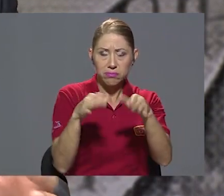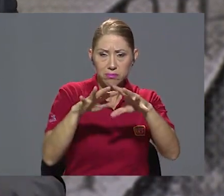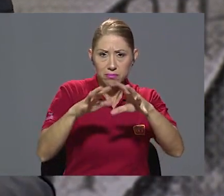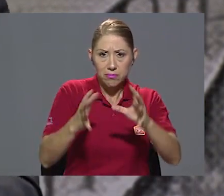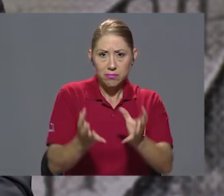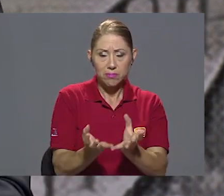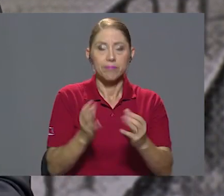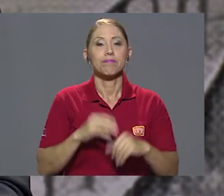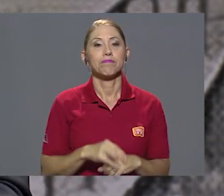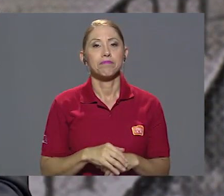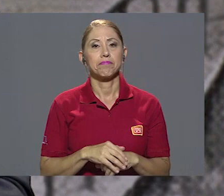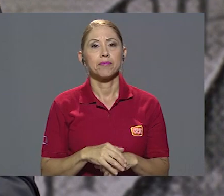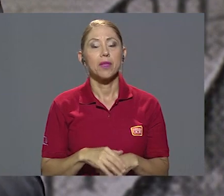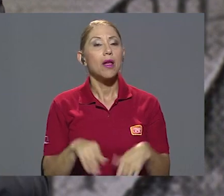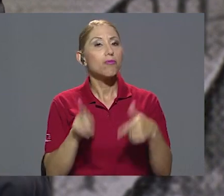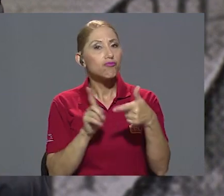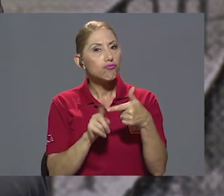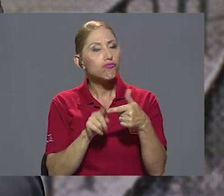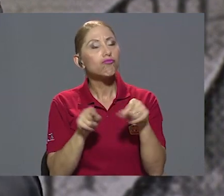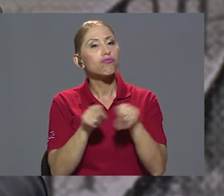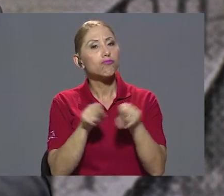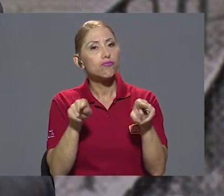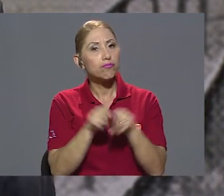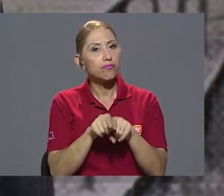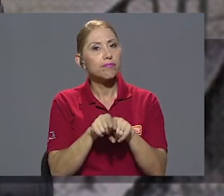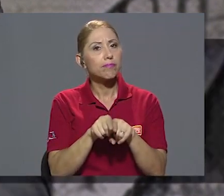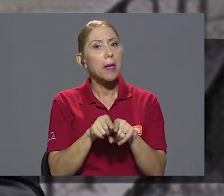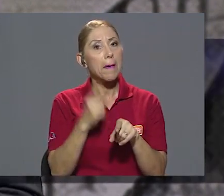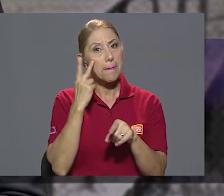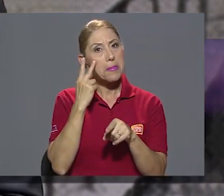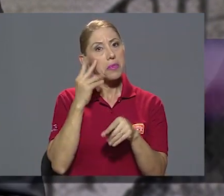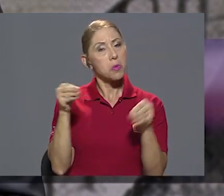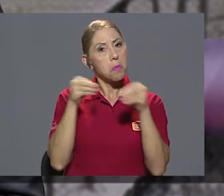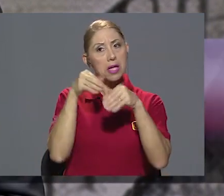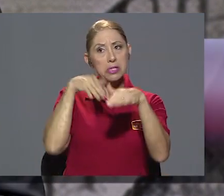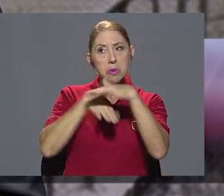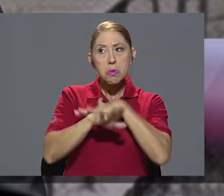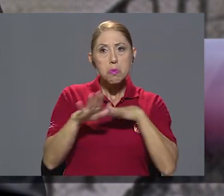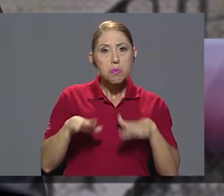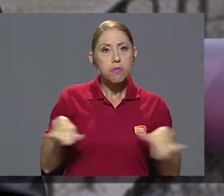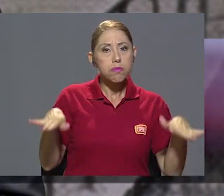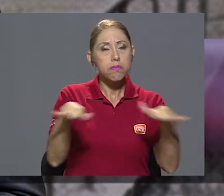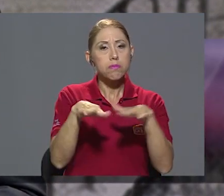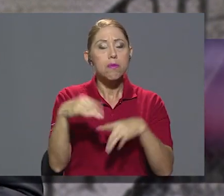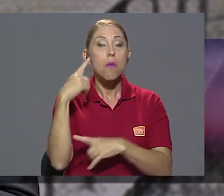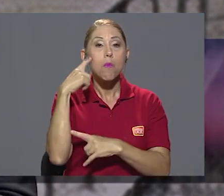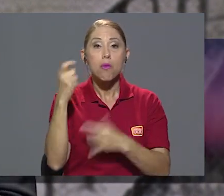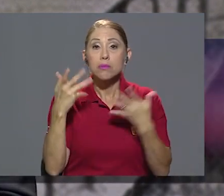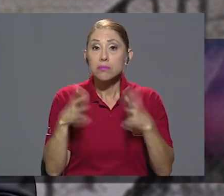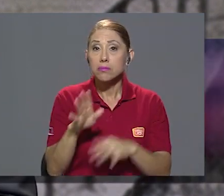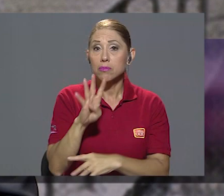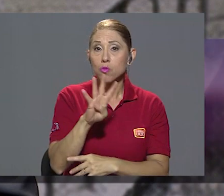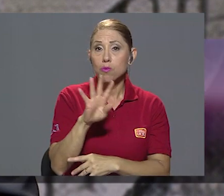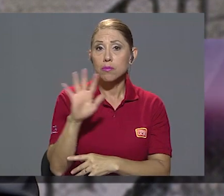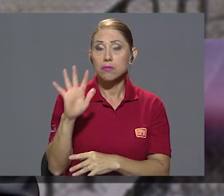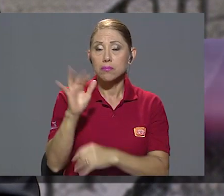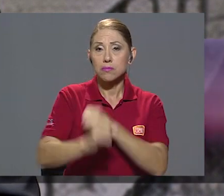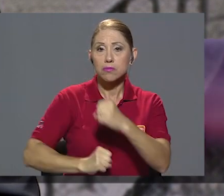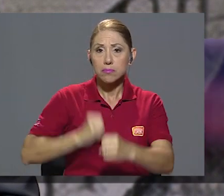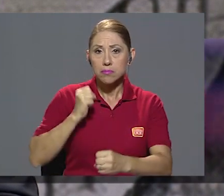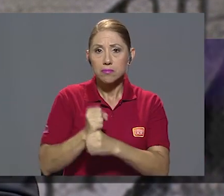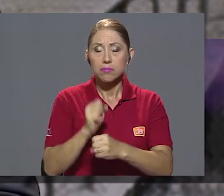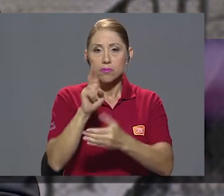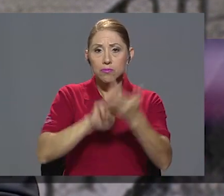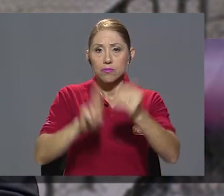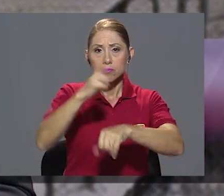mundial. Y por otro lado, viéndolo más internamente, porque estando en el 45 aniversario